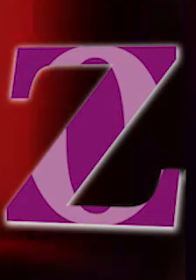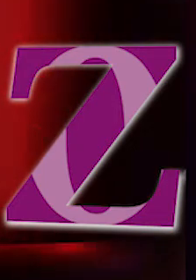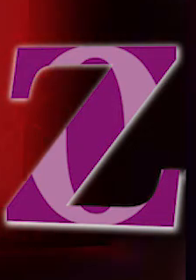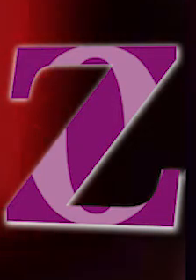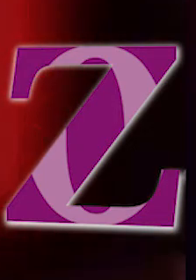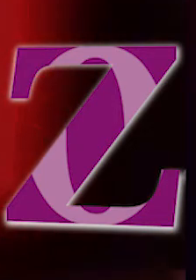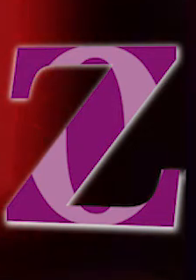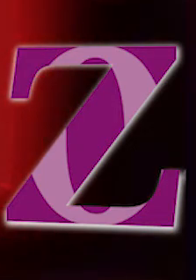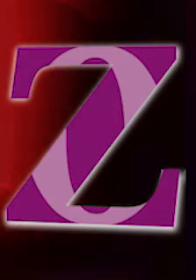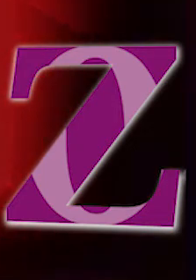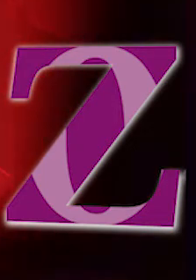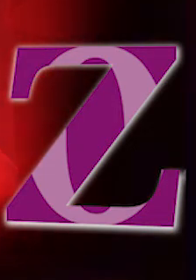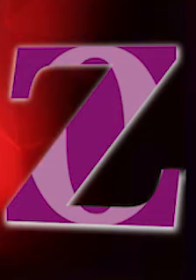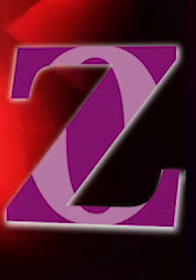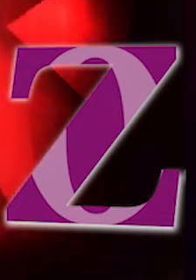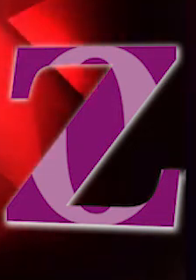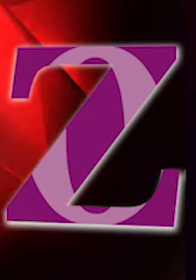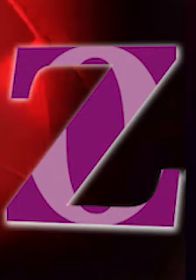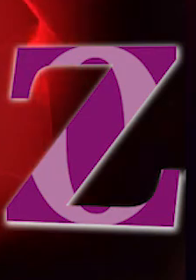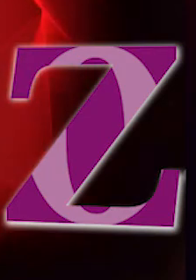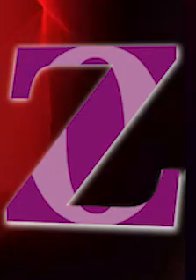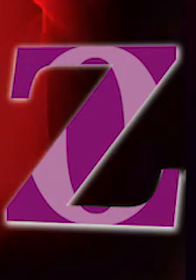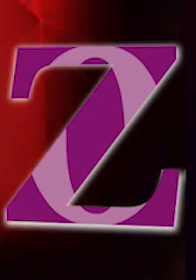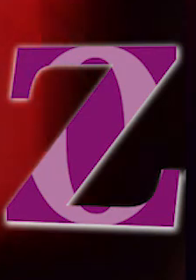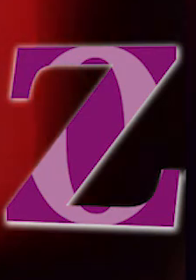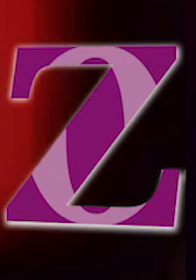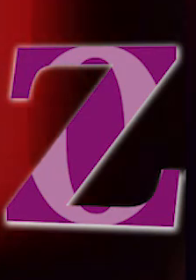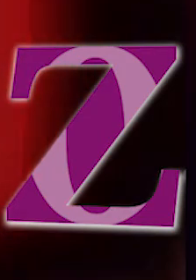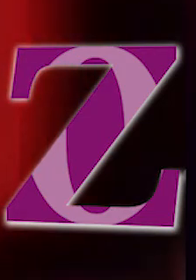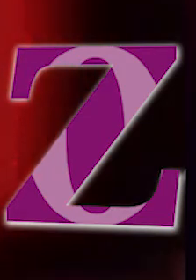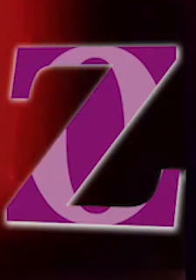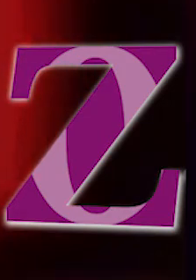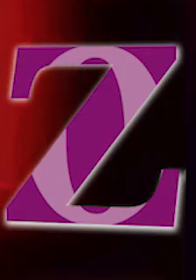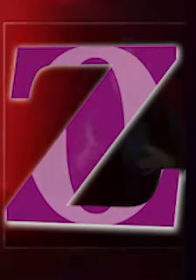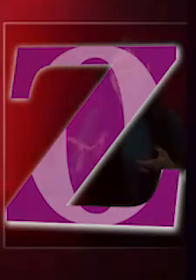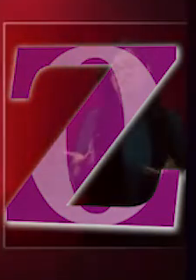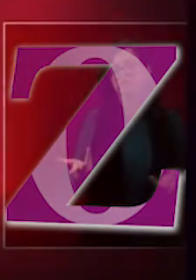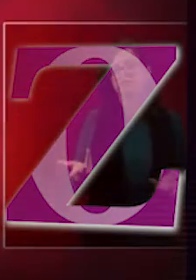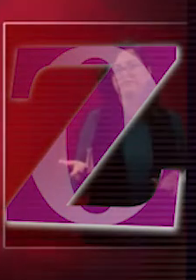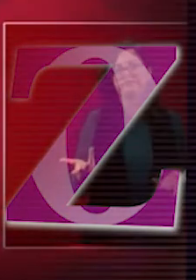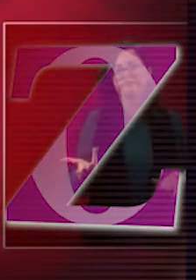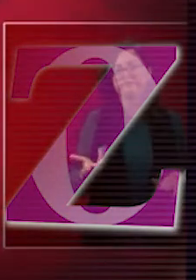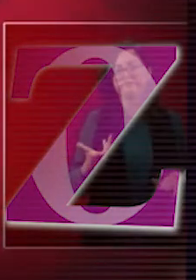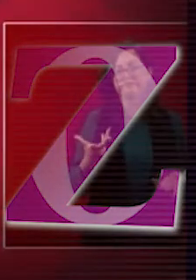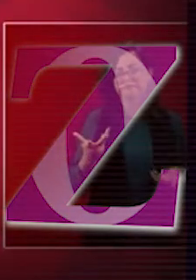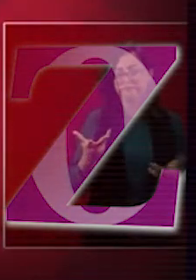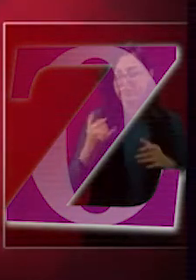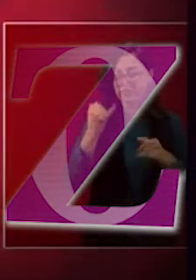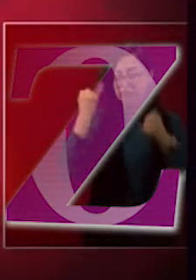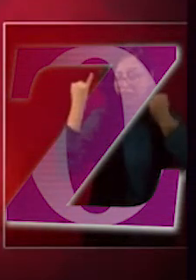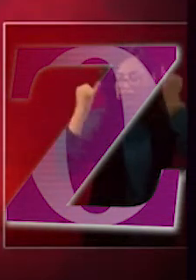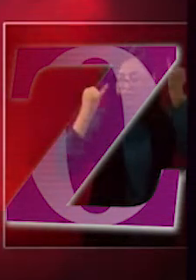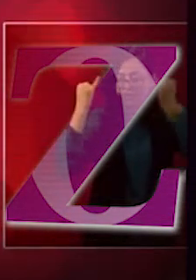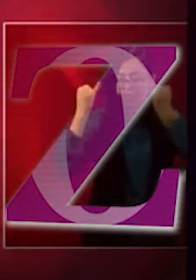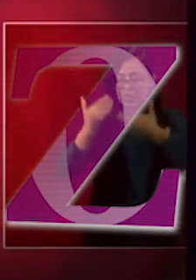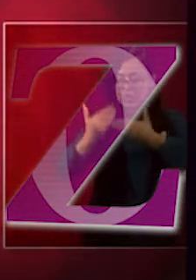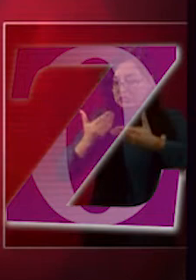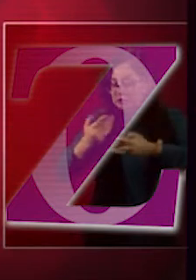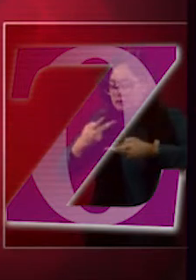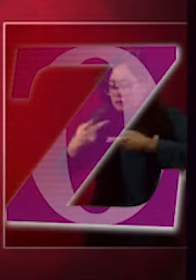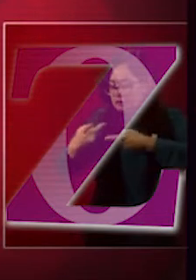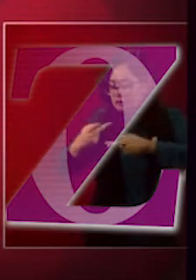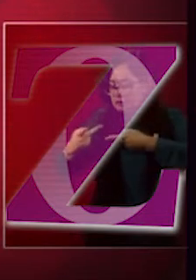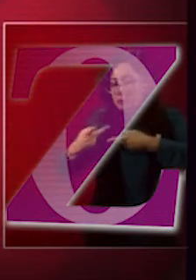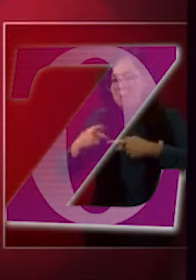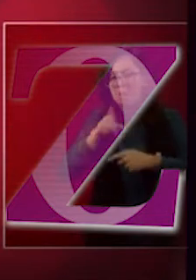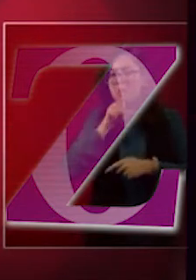que López Obrador es un día sí y otro también con sus barbaridades,